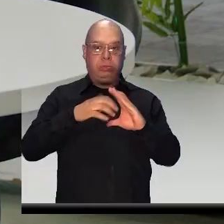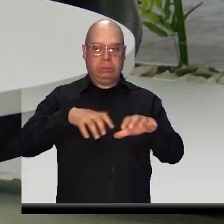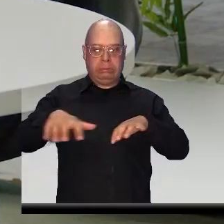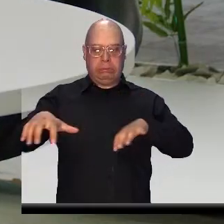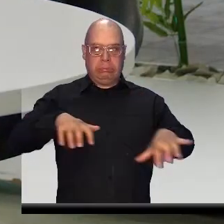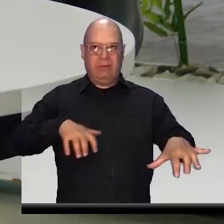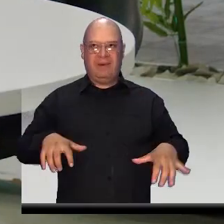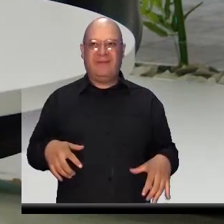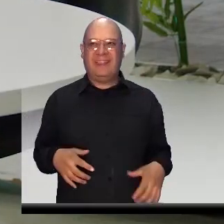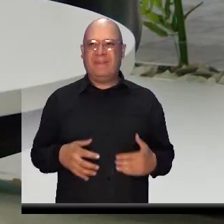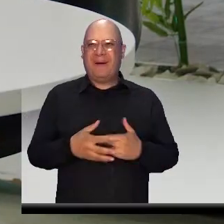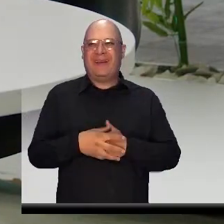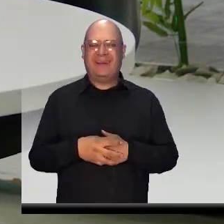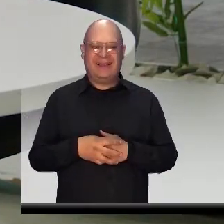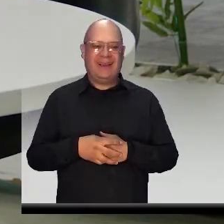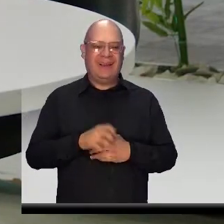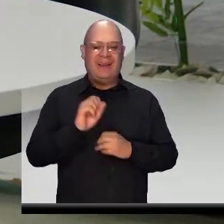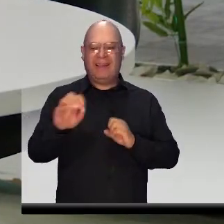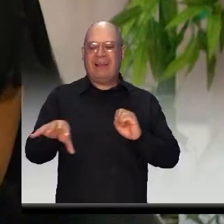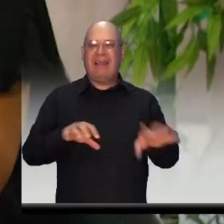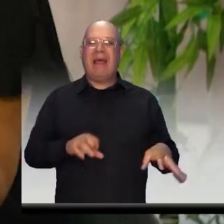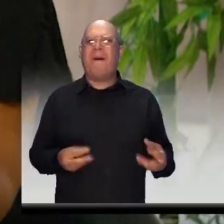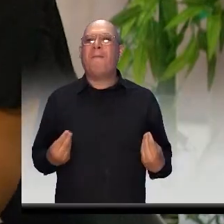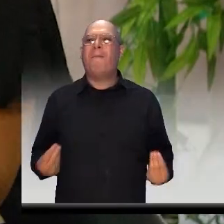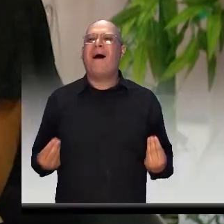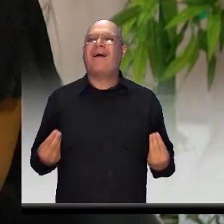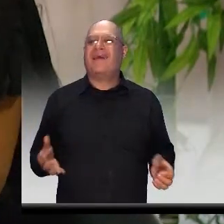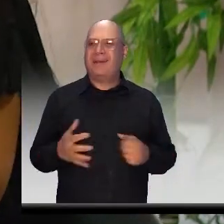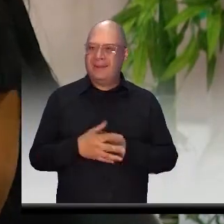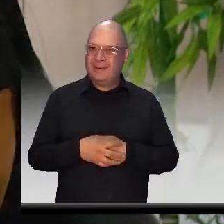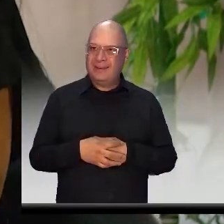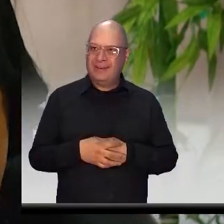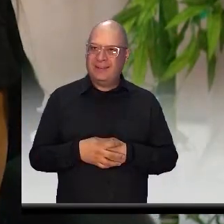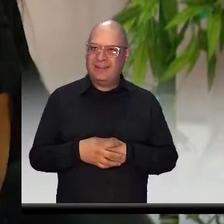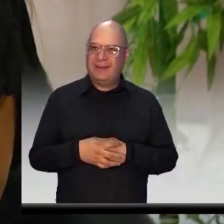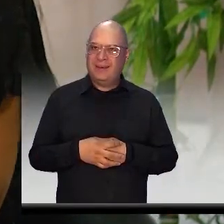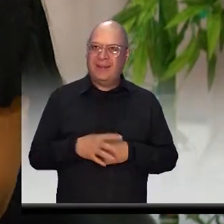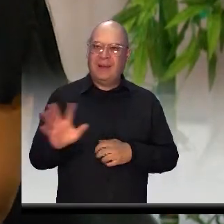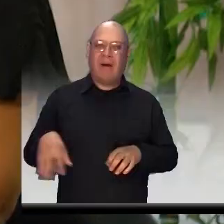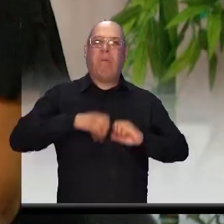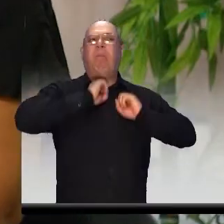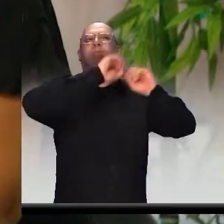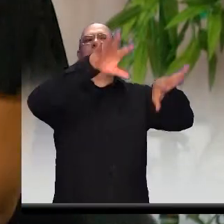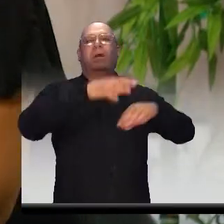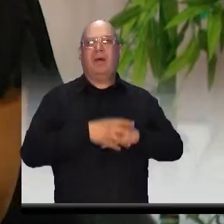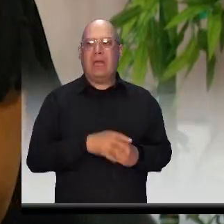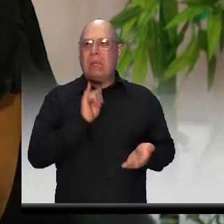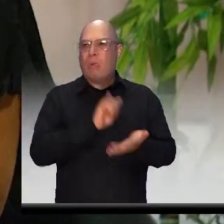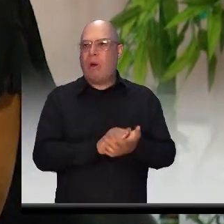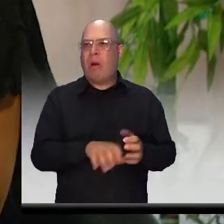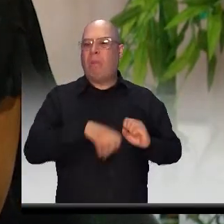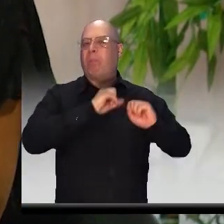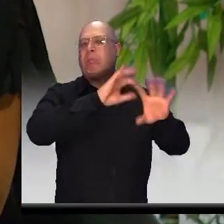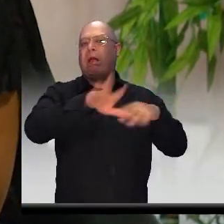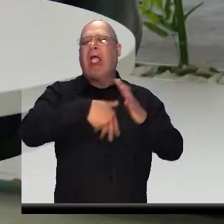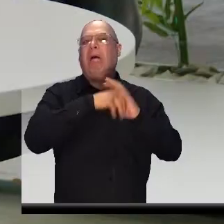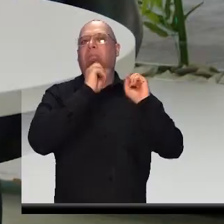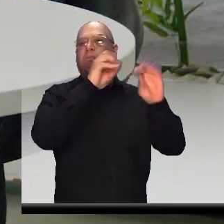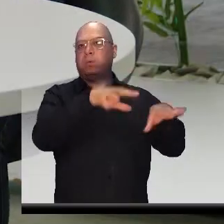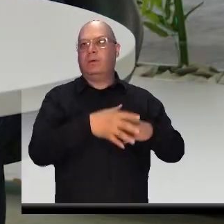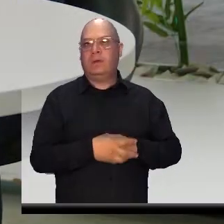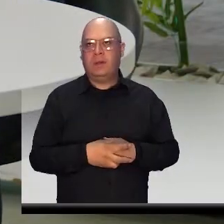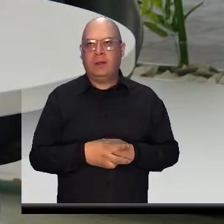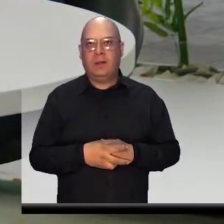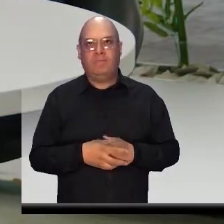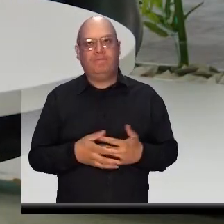dirán, pero ¿para qué separar residuos si no están recogiendo? Todo va para el relleno y todo lo recogen las empresas para el, o sea, para como la que para